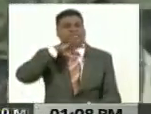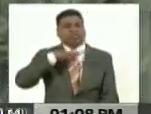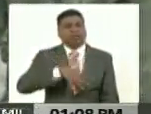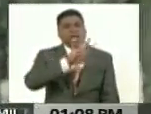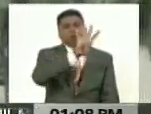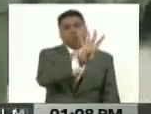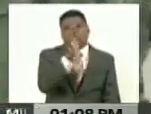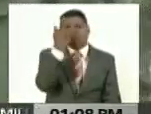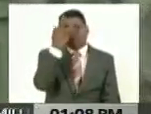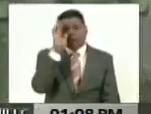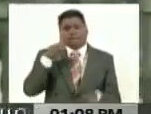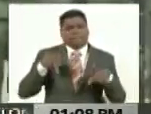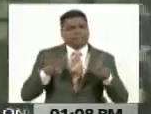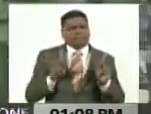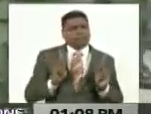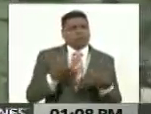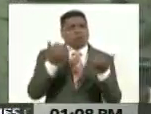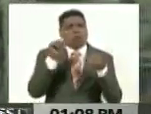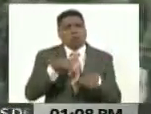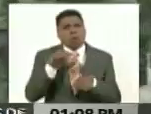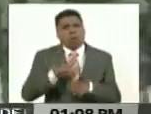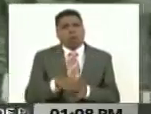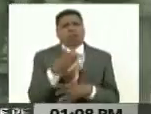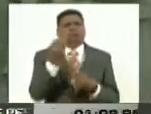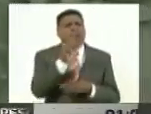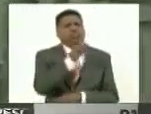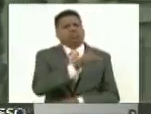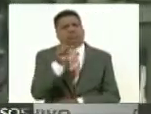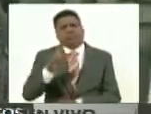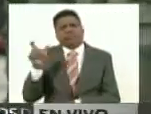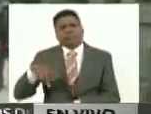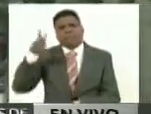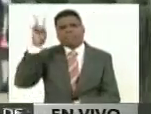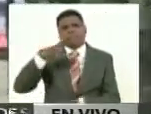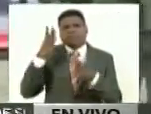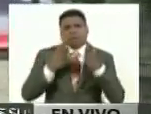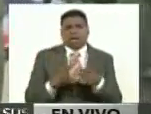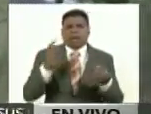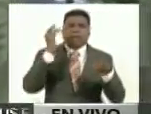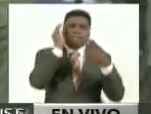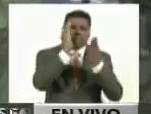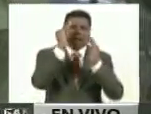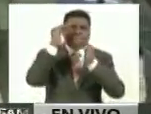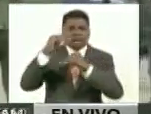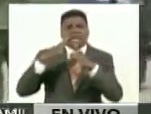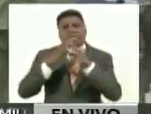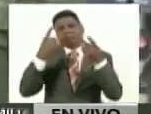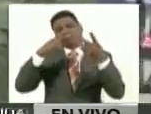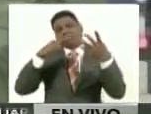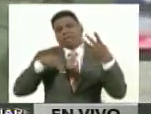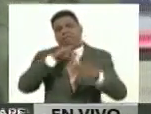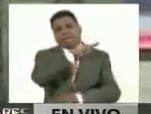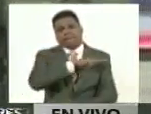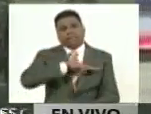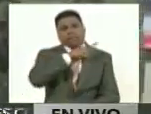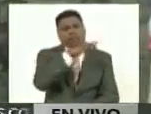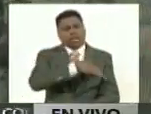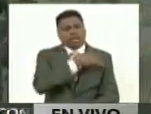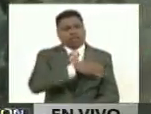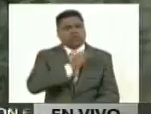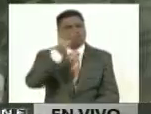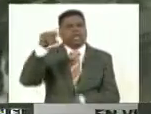febrero permitió que hoy en día miles de venezolanos sean atendidos en diversas misiones sociales, resaltando las